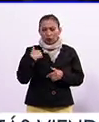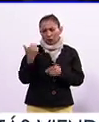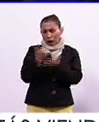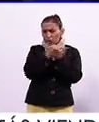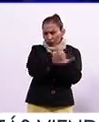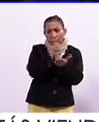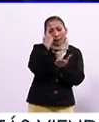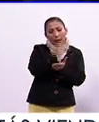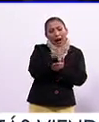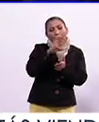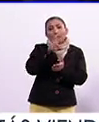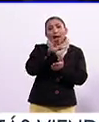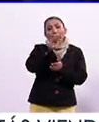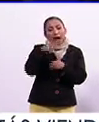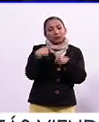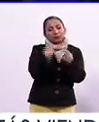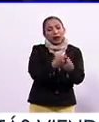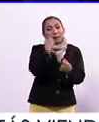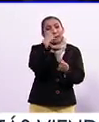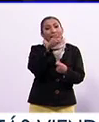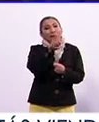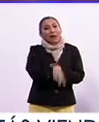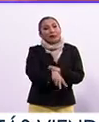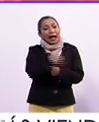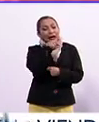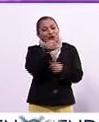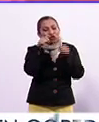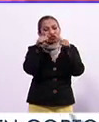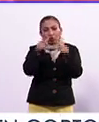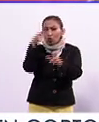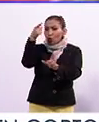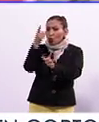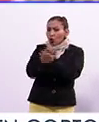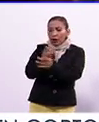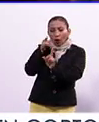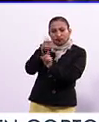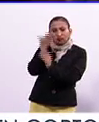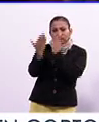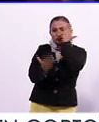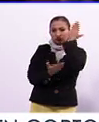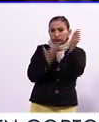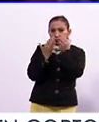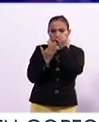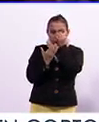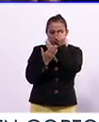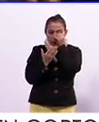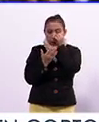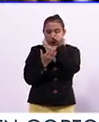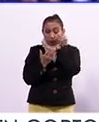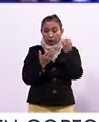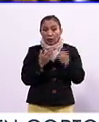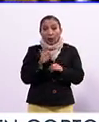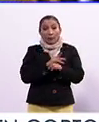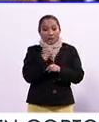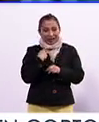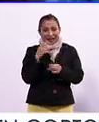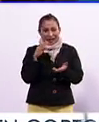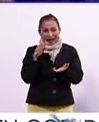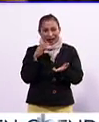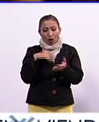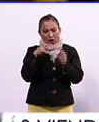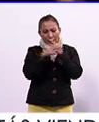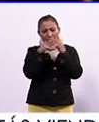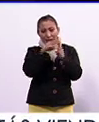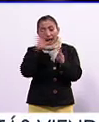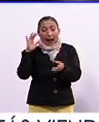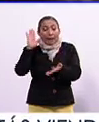ayúdenme para darles una beca para que realmente se dediquen nada más al estudio, ¿no? Porque les poníamos una